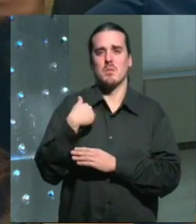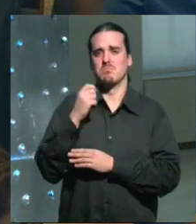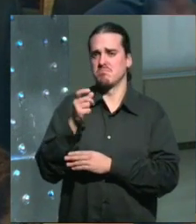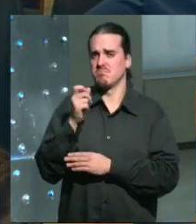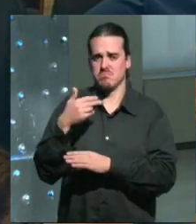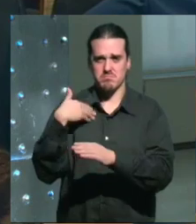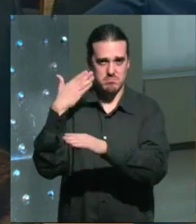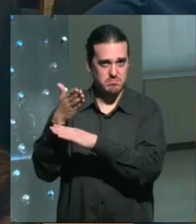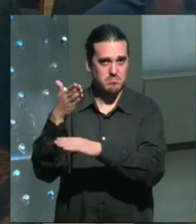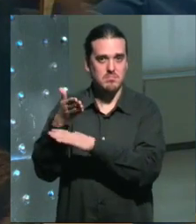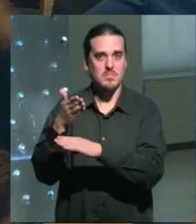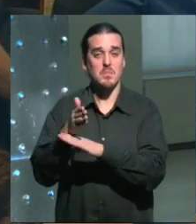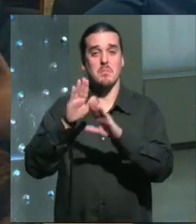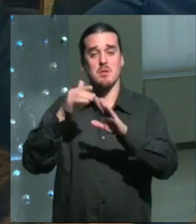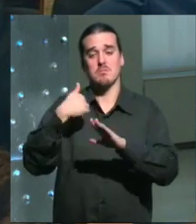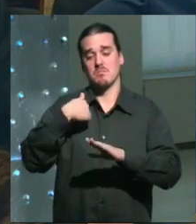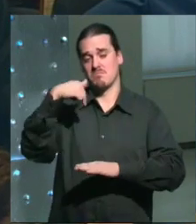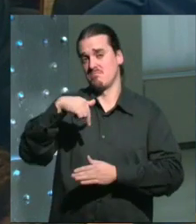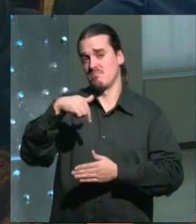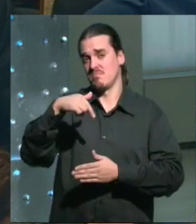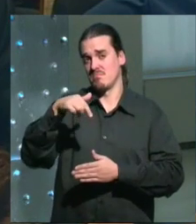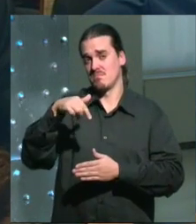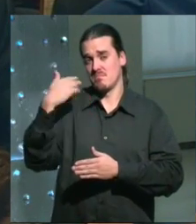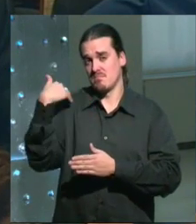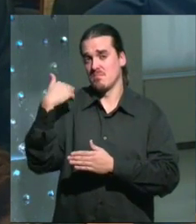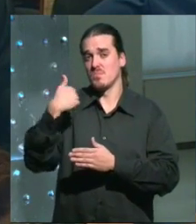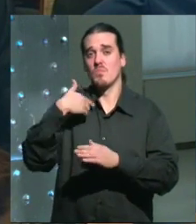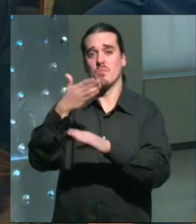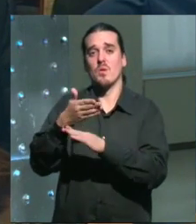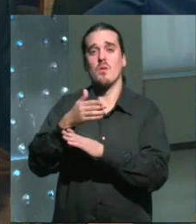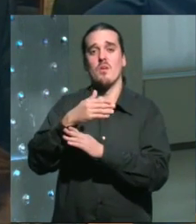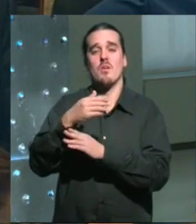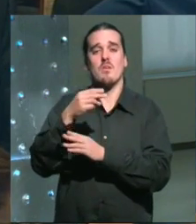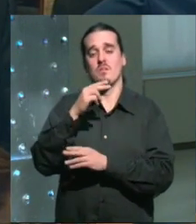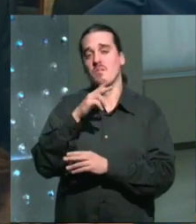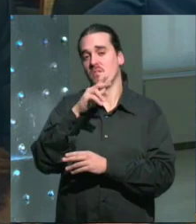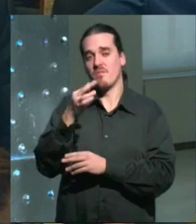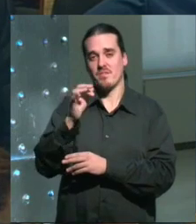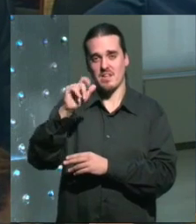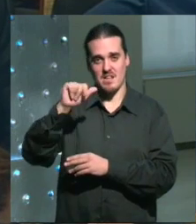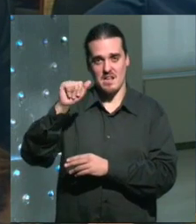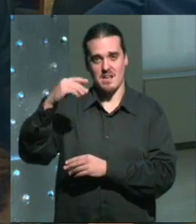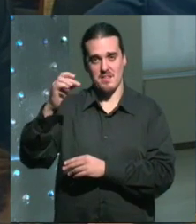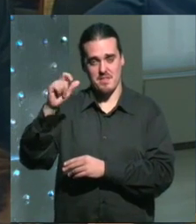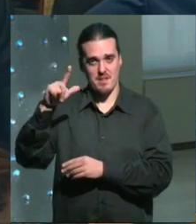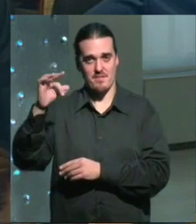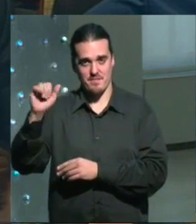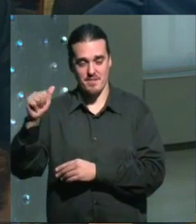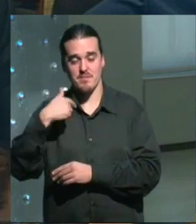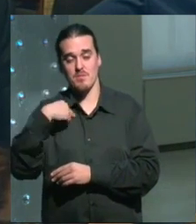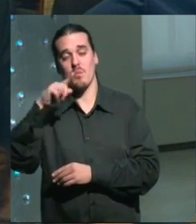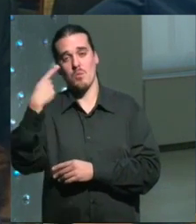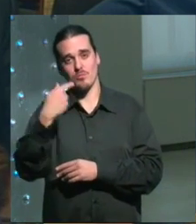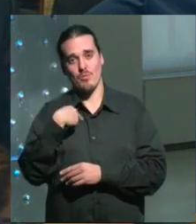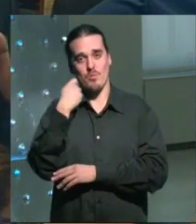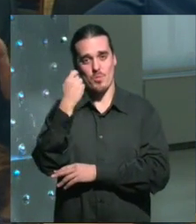esta ocasión bajé a Filadelfia, luego los amigos vinieron a Nueva York y les preguntaba qué iba a pasar.